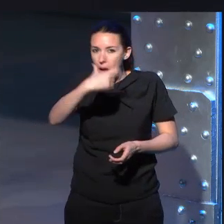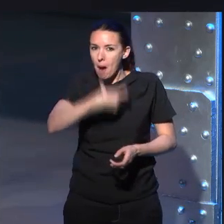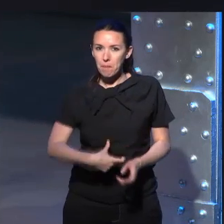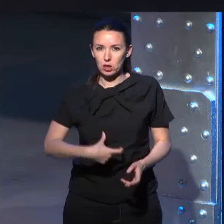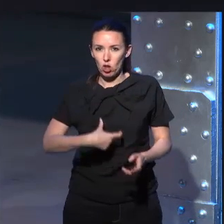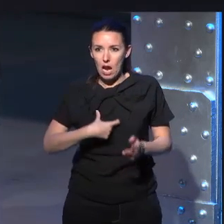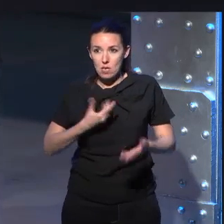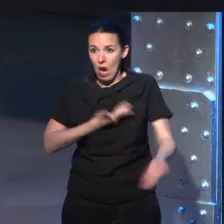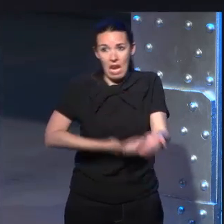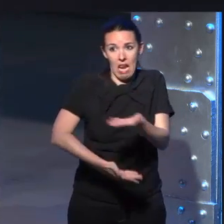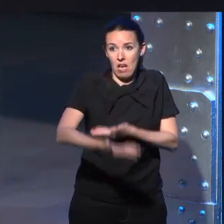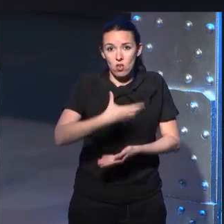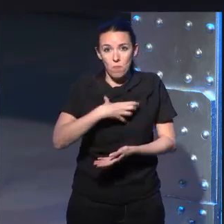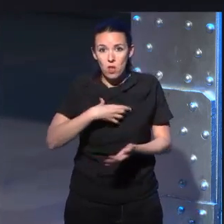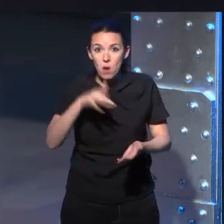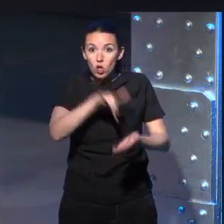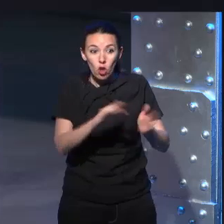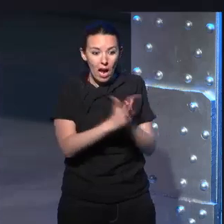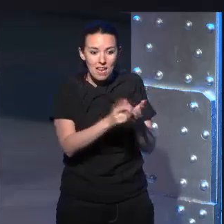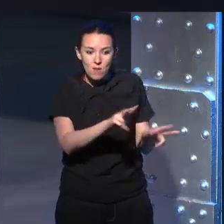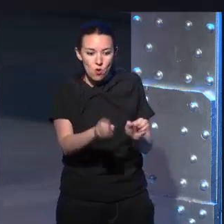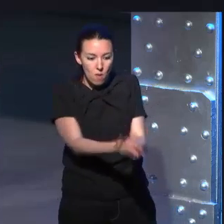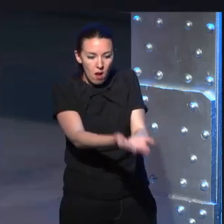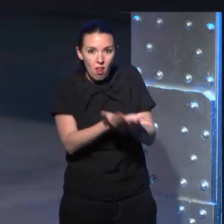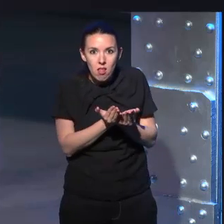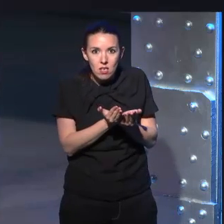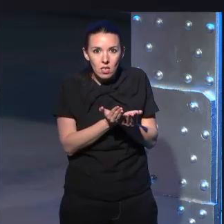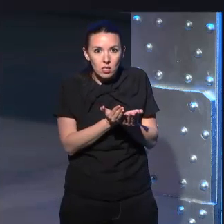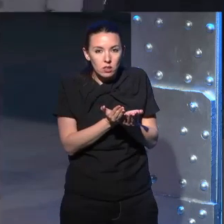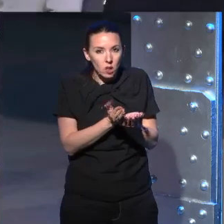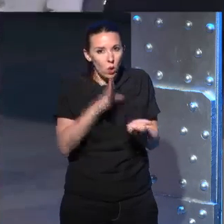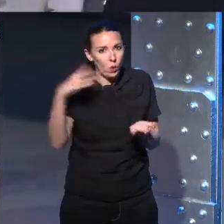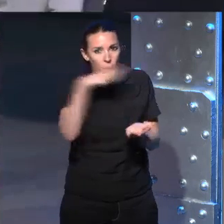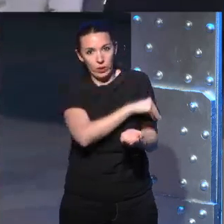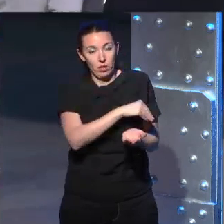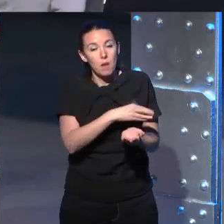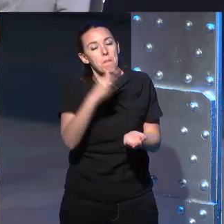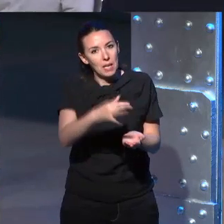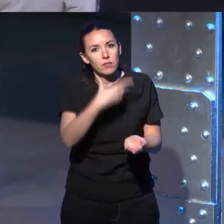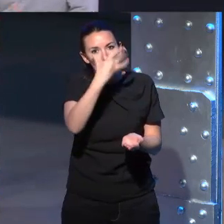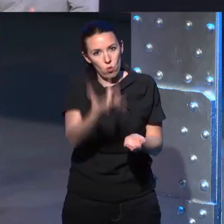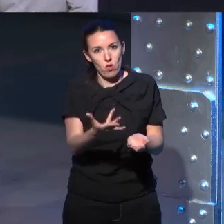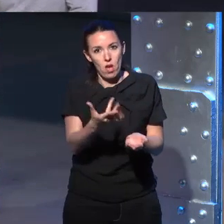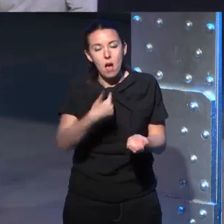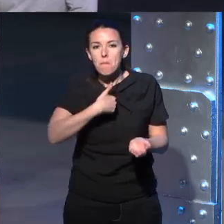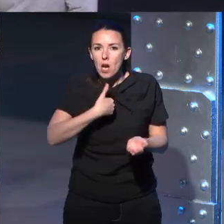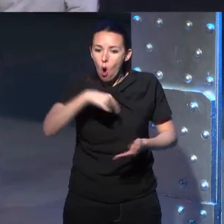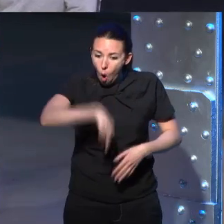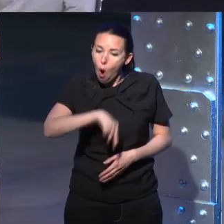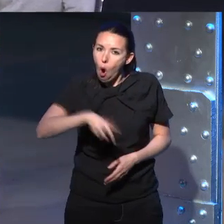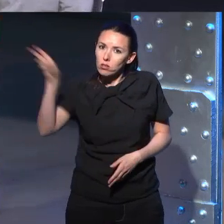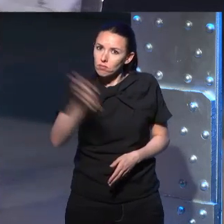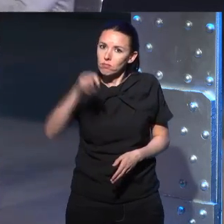intransferible que todos los lectores tenemos cuando asaltamos un libro nuevo. Y a mí me daría mucho pudor hacerlo. Y además me da vergüenza. Pero hoy estoy